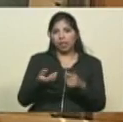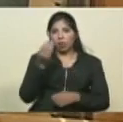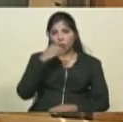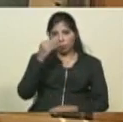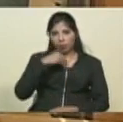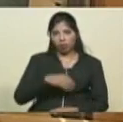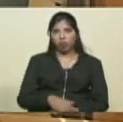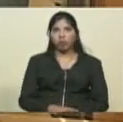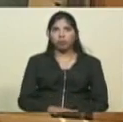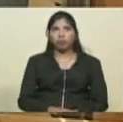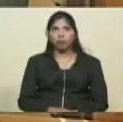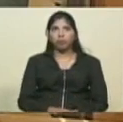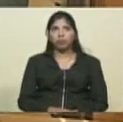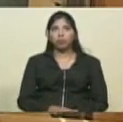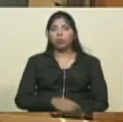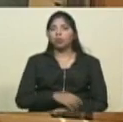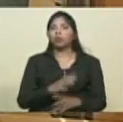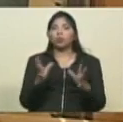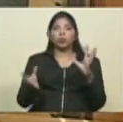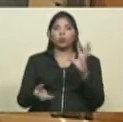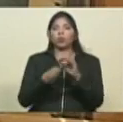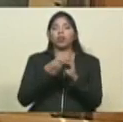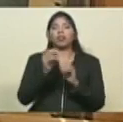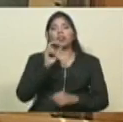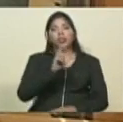un salario integral de